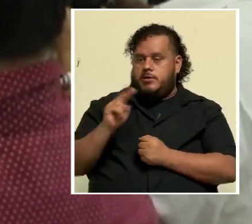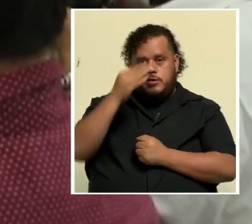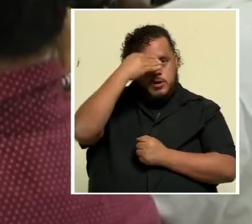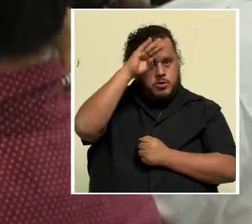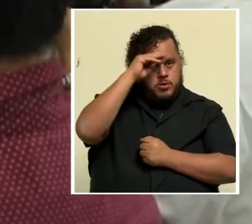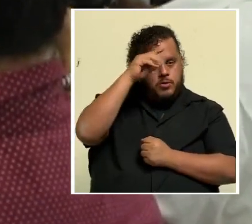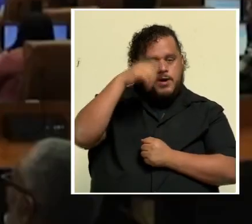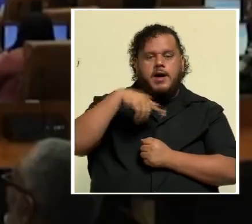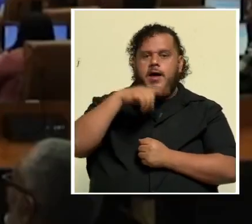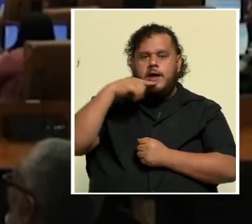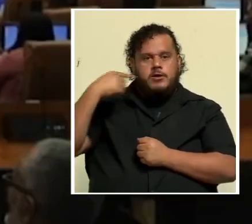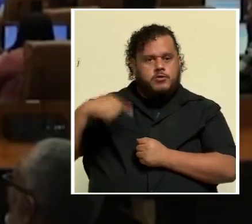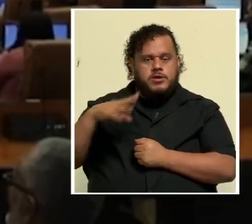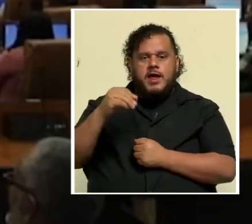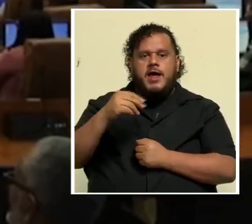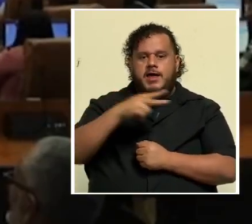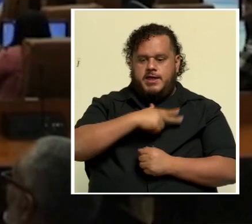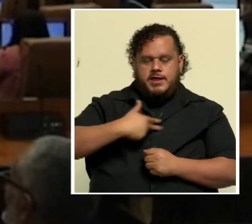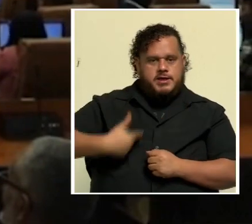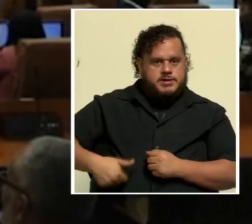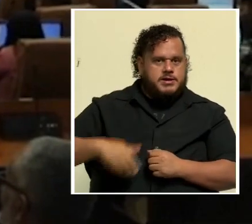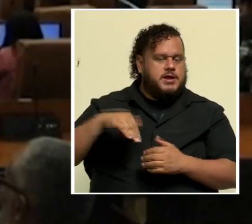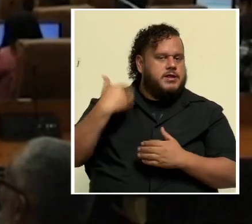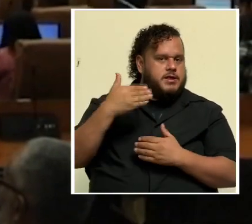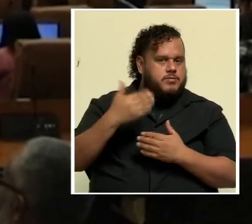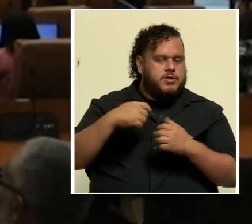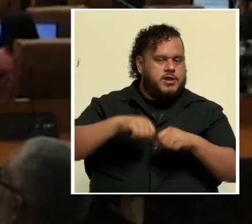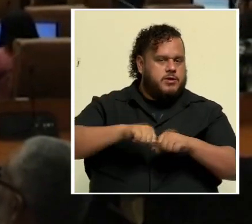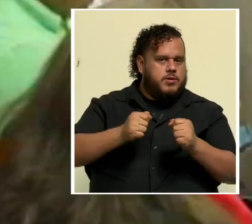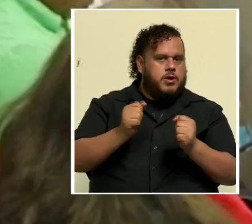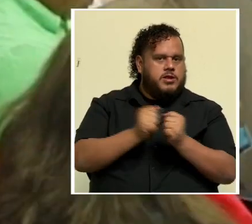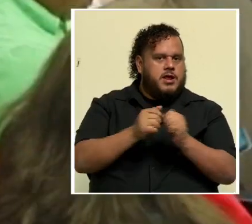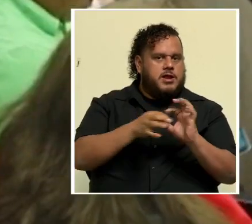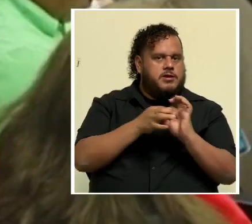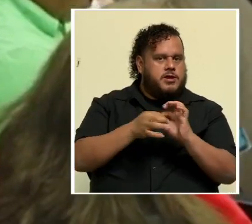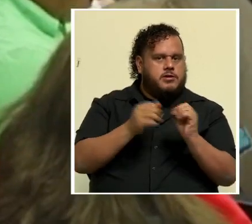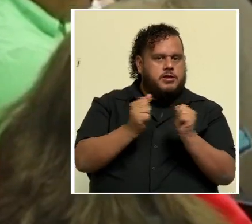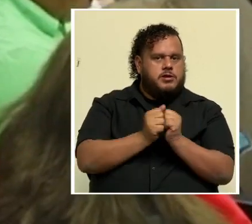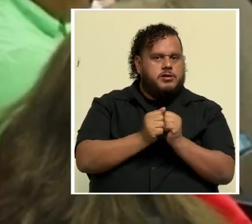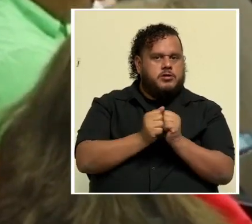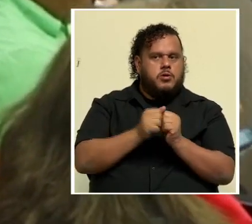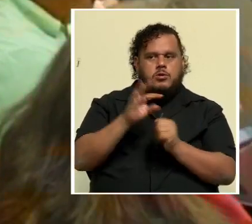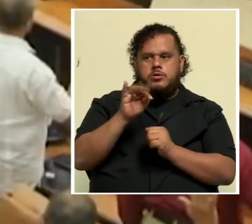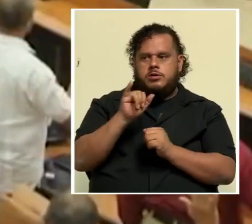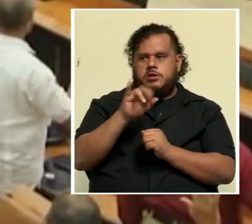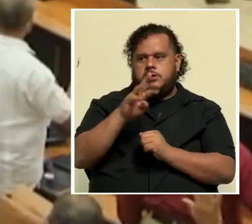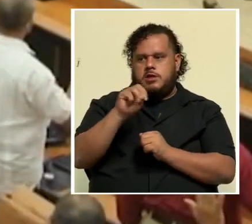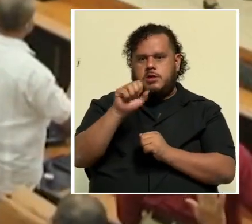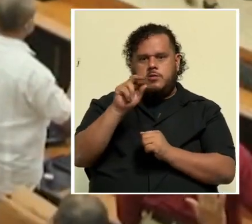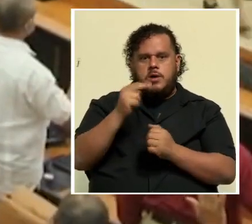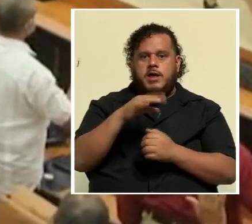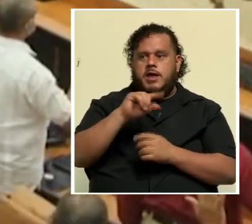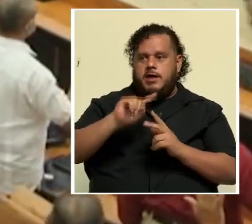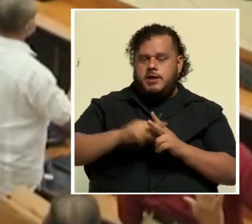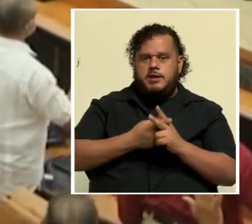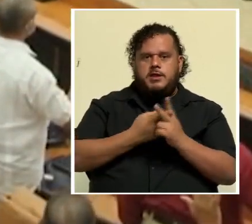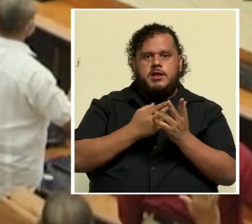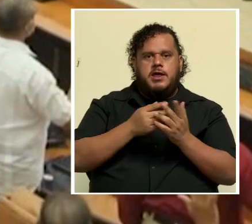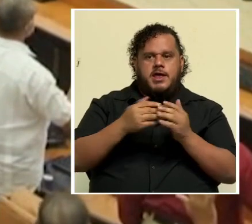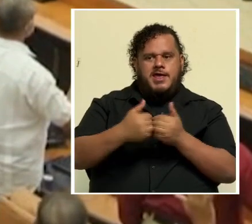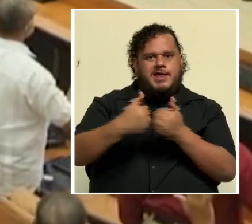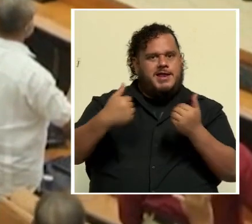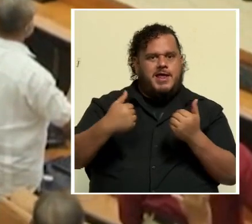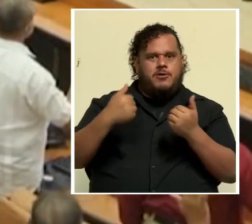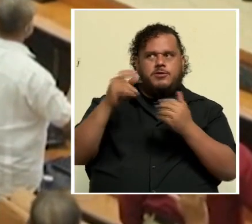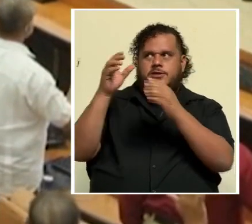Rusia y China, su nuevo aliado tras la ruptura en diciembre pasado de las relaciones diplomáticas con Taiwán, y aislado de Estados Unidos y la Unión